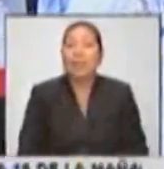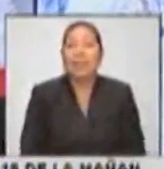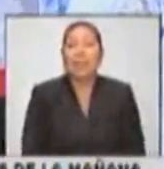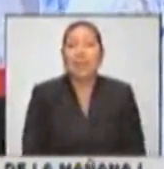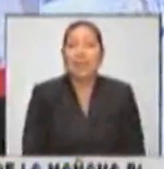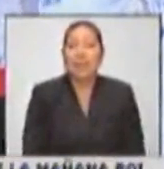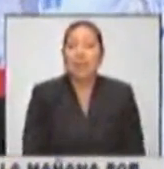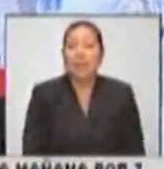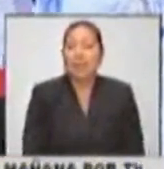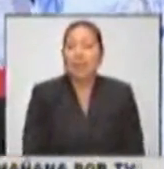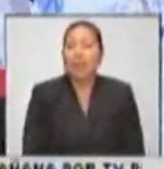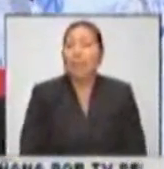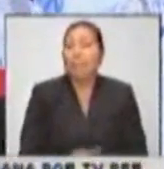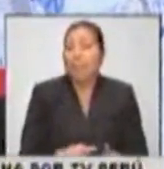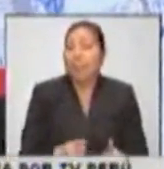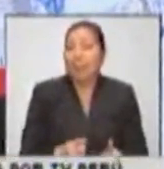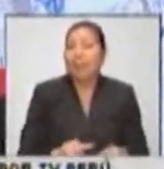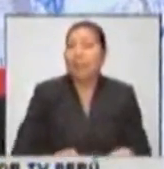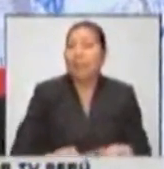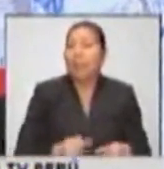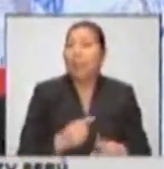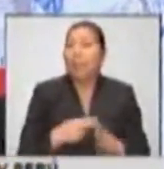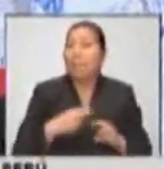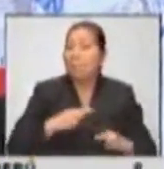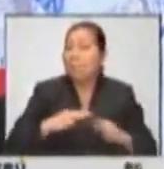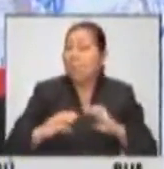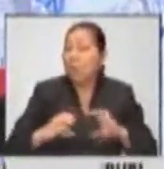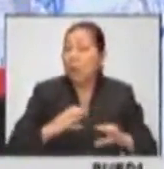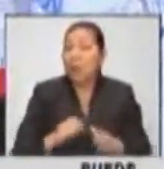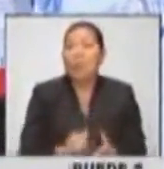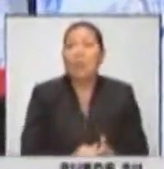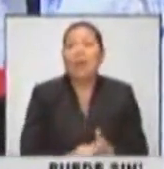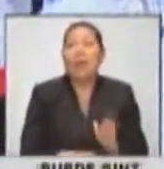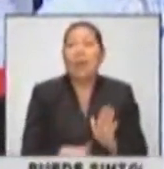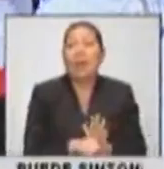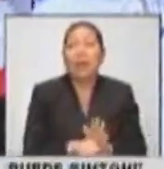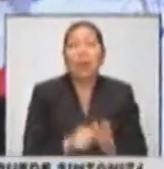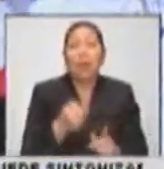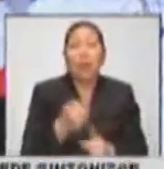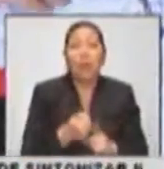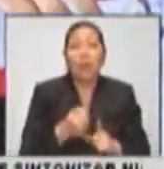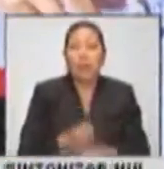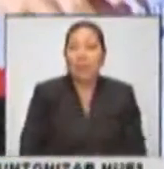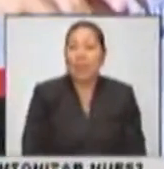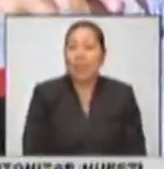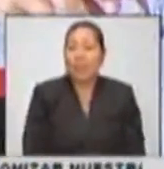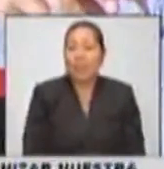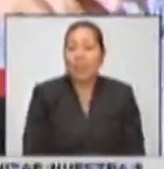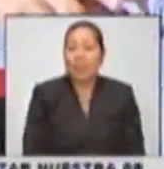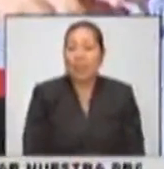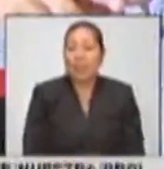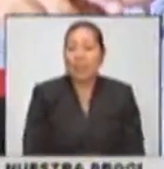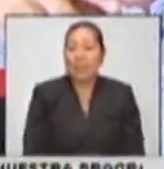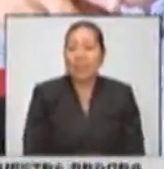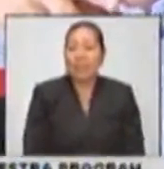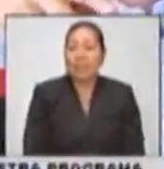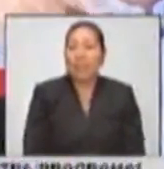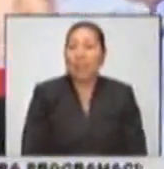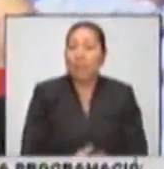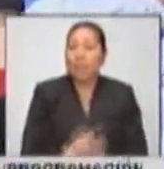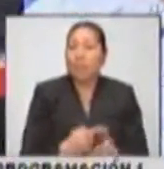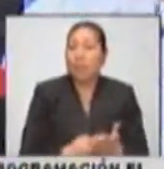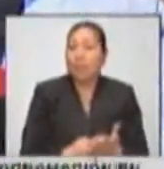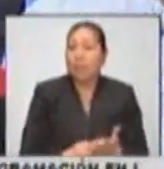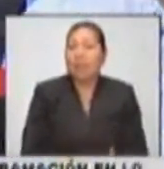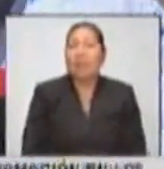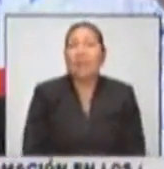Es un asunto que ha estado en debate en los medios de comunicación, la ley antimonopolio, ¿no? Antimonopolio. De manera que